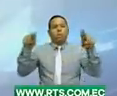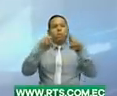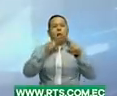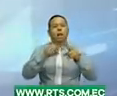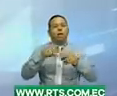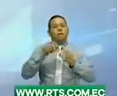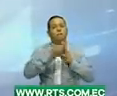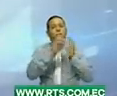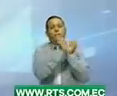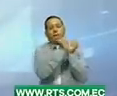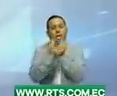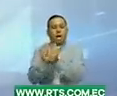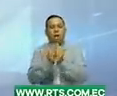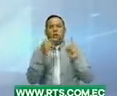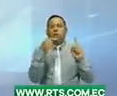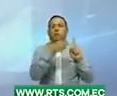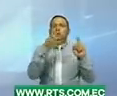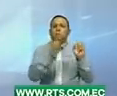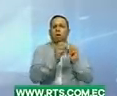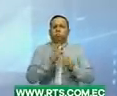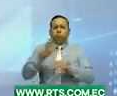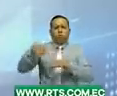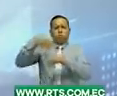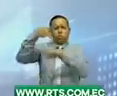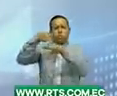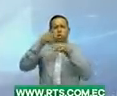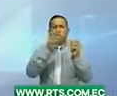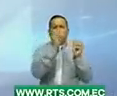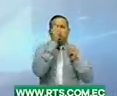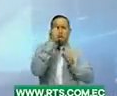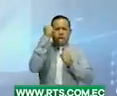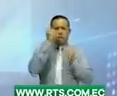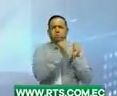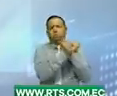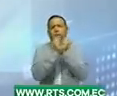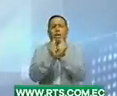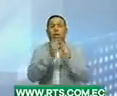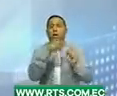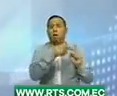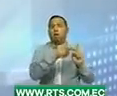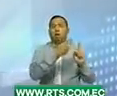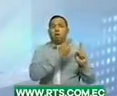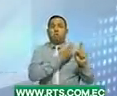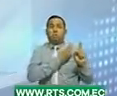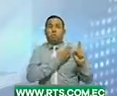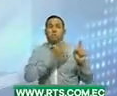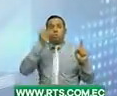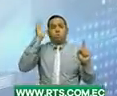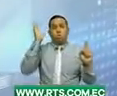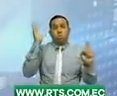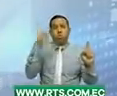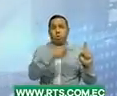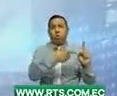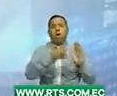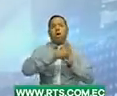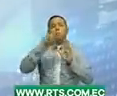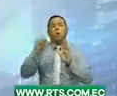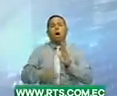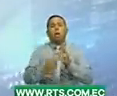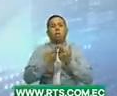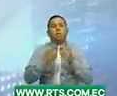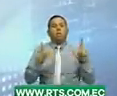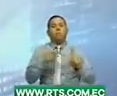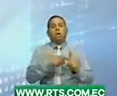ambiental, magíster en derecho penal y criminología, docente universitario, abogado en libre ejercicio, presidente